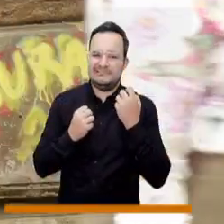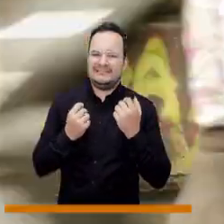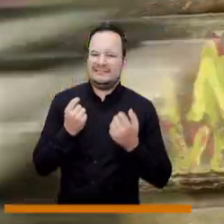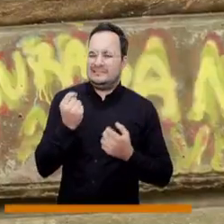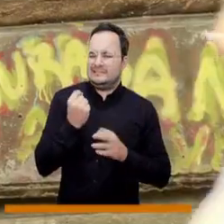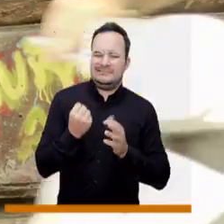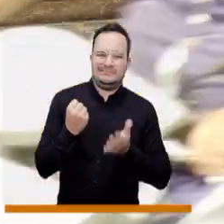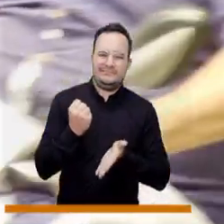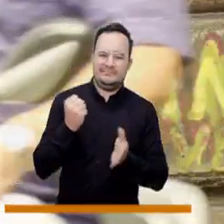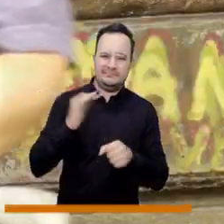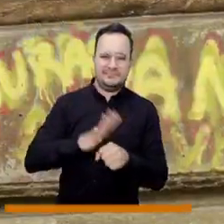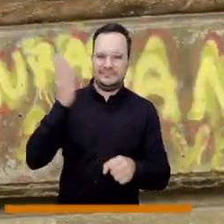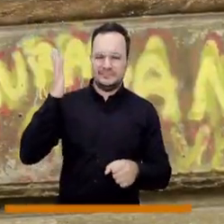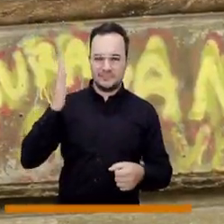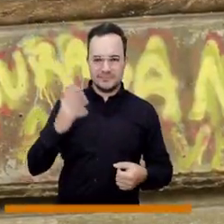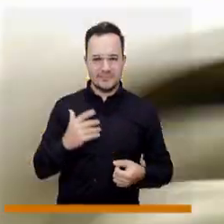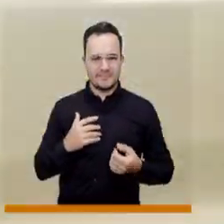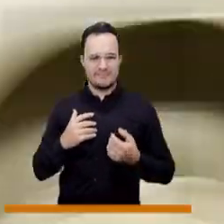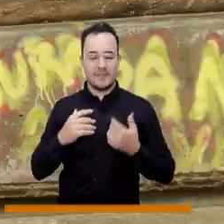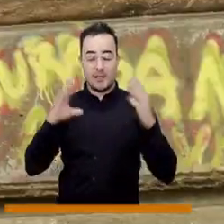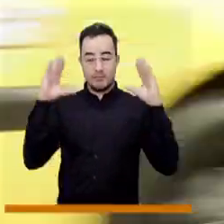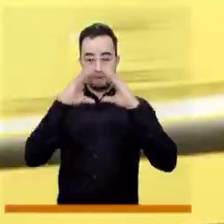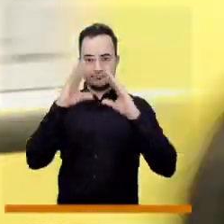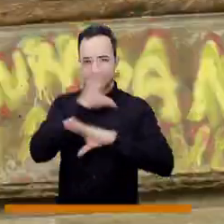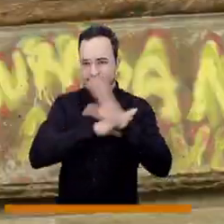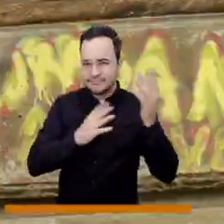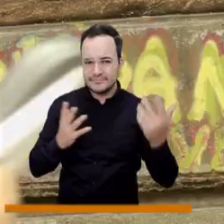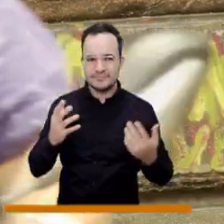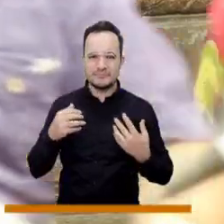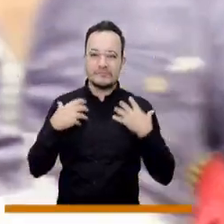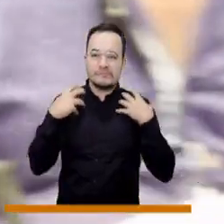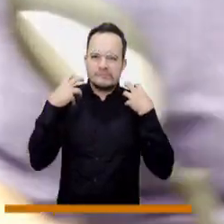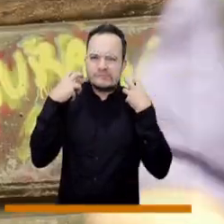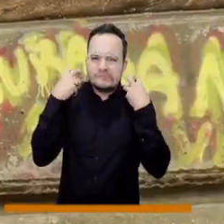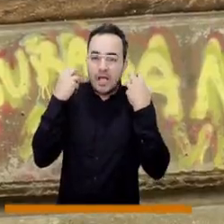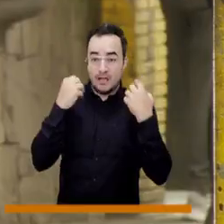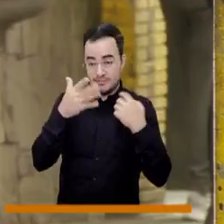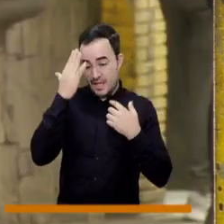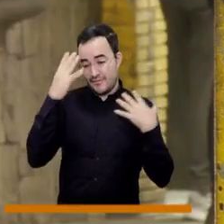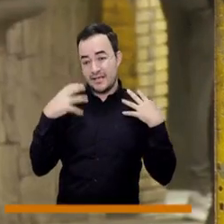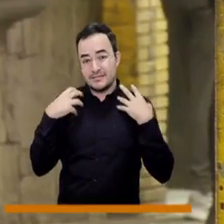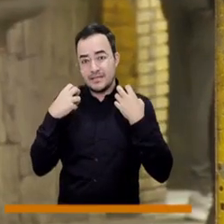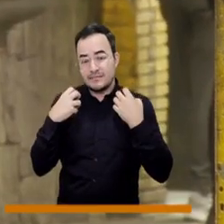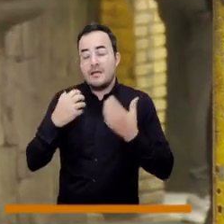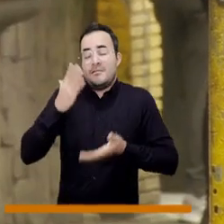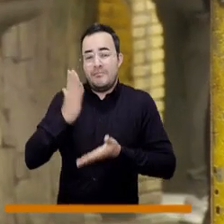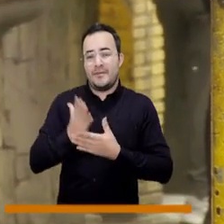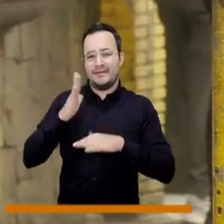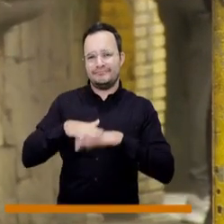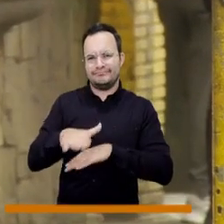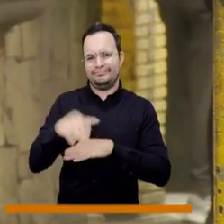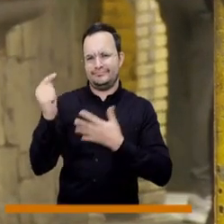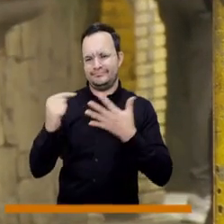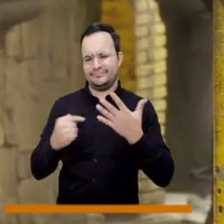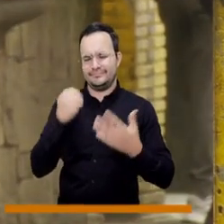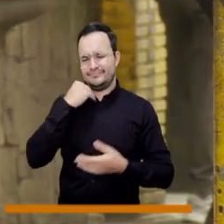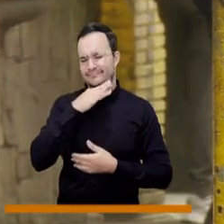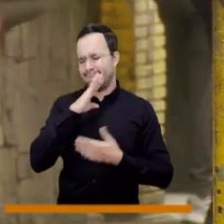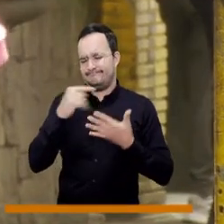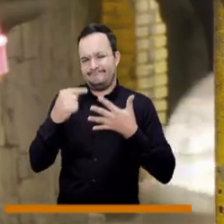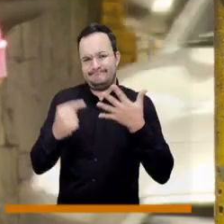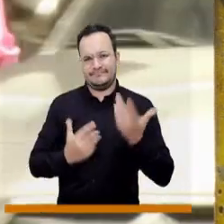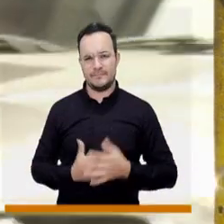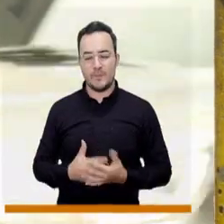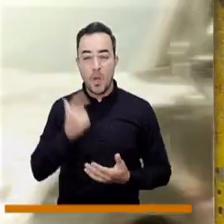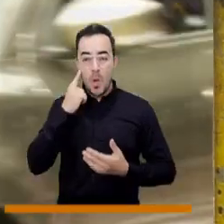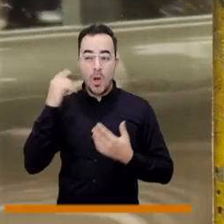irritabilidad, nos está generando desconcentración, nos está generando estrés, y sabemos el estrés que es precursor de un montón de